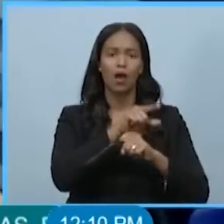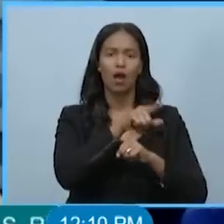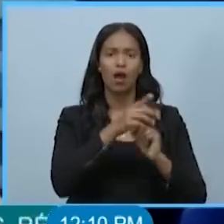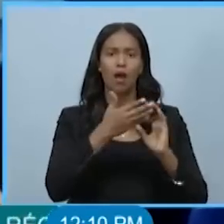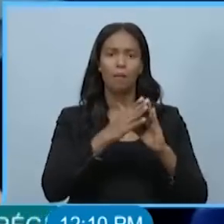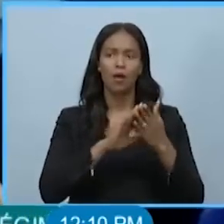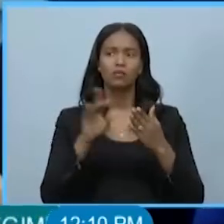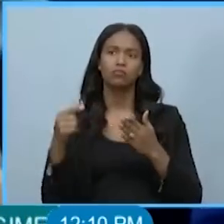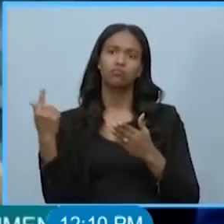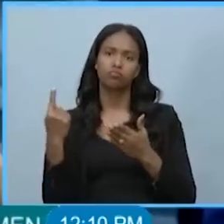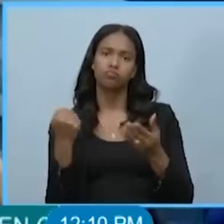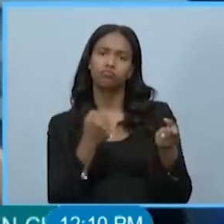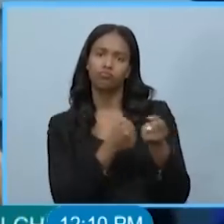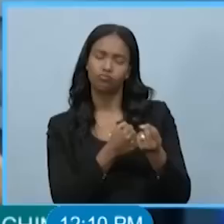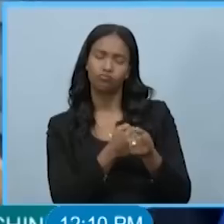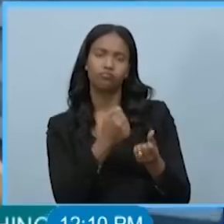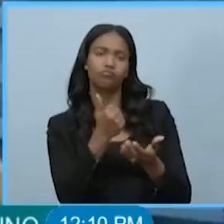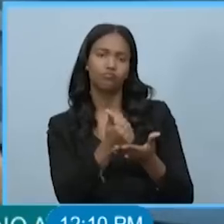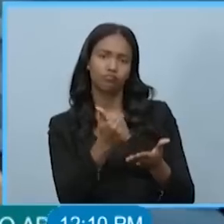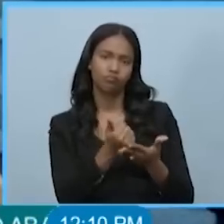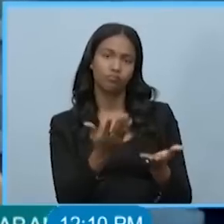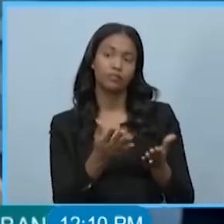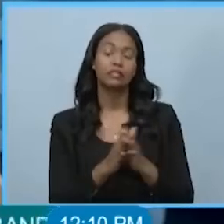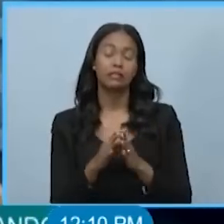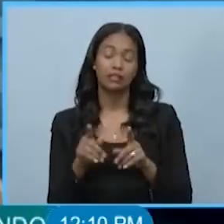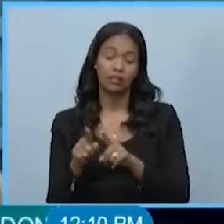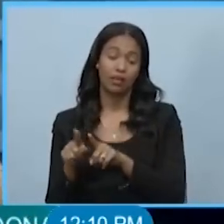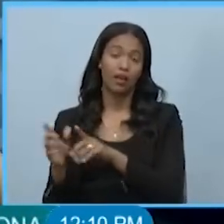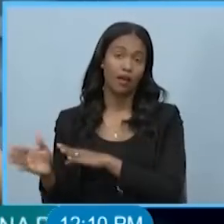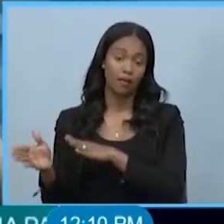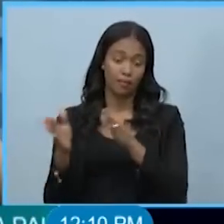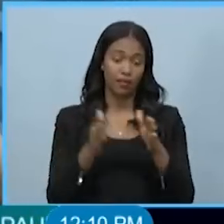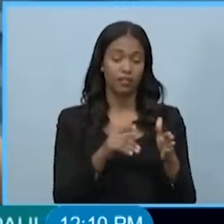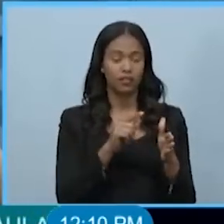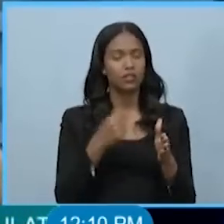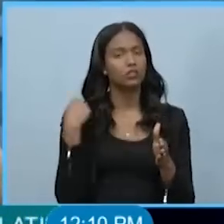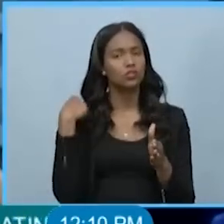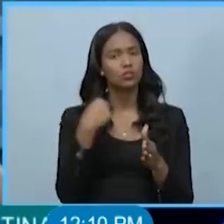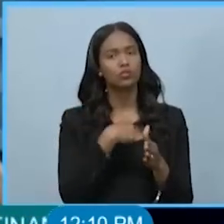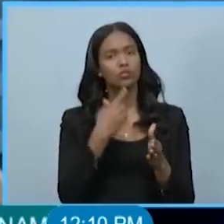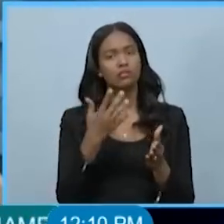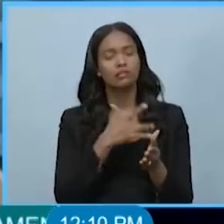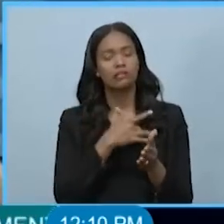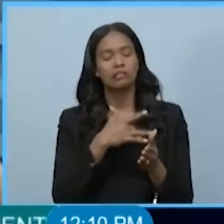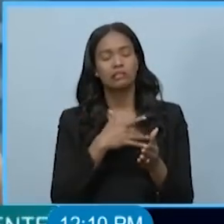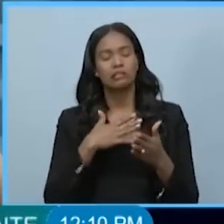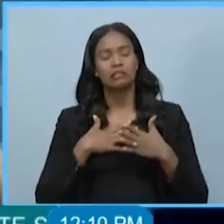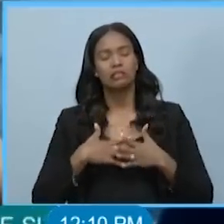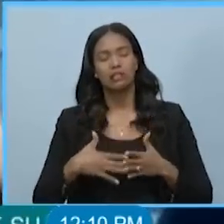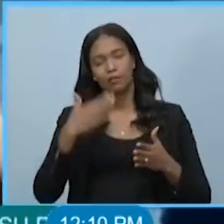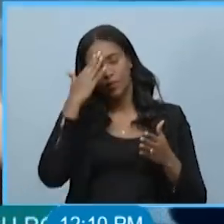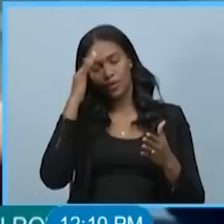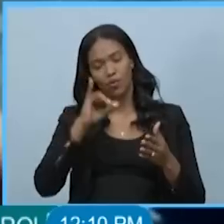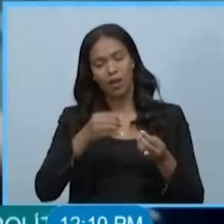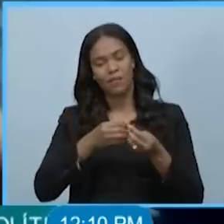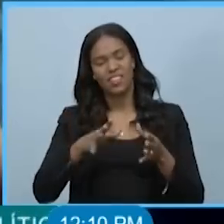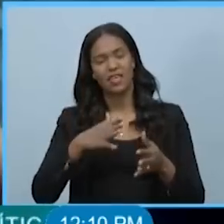ordenados. Por otro lado, nosotros estamos perdiendo un hermano, un familiar, un amigo,